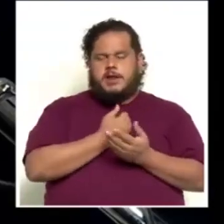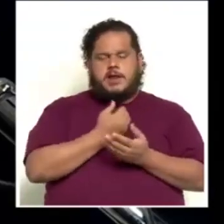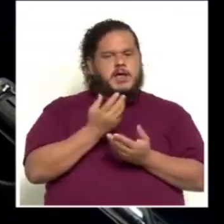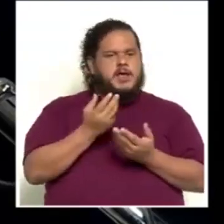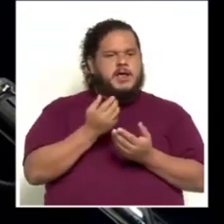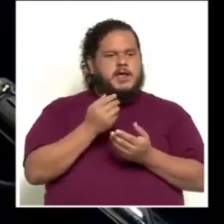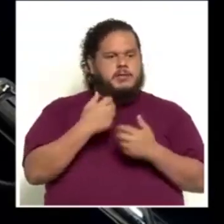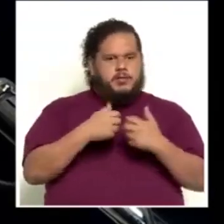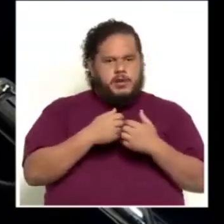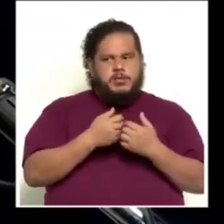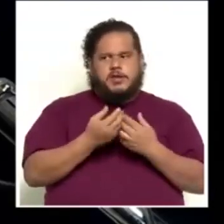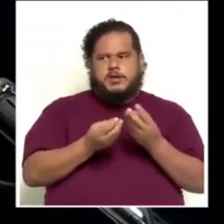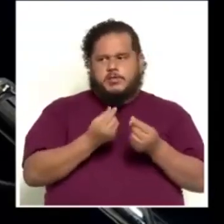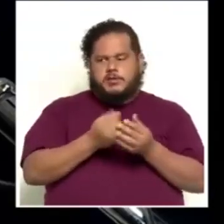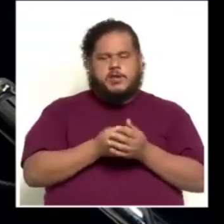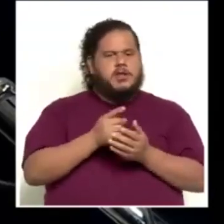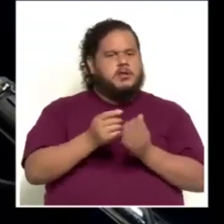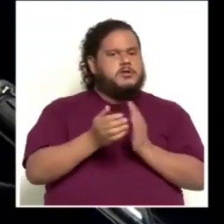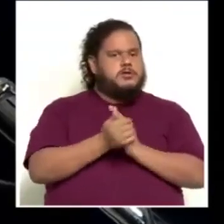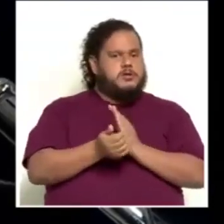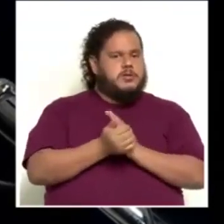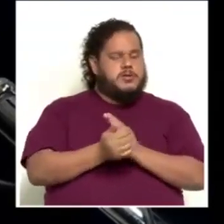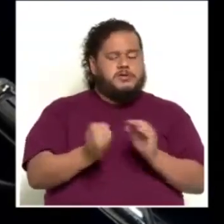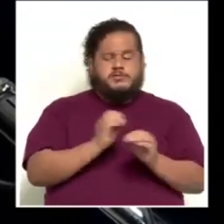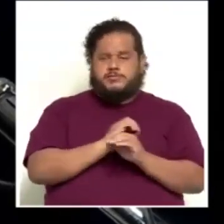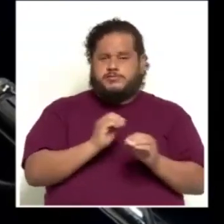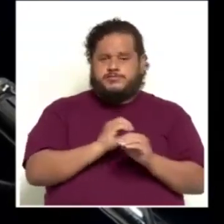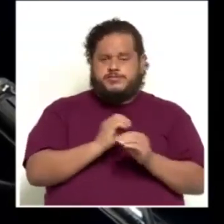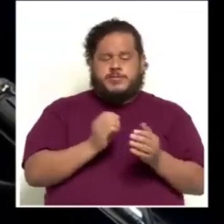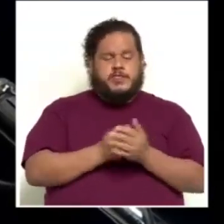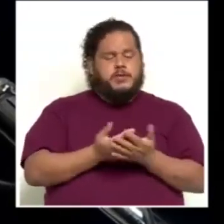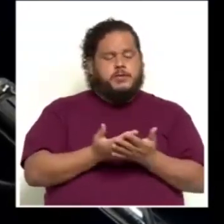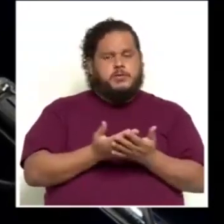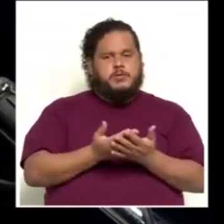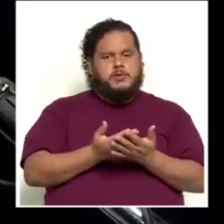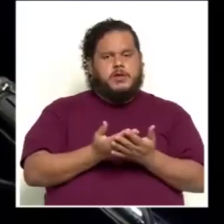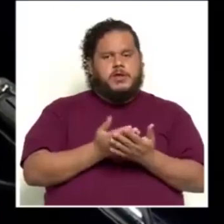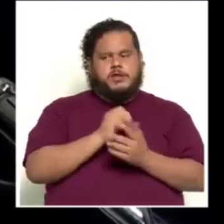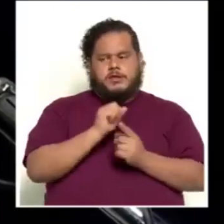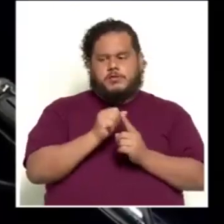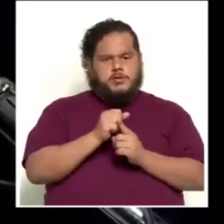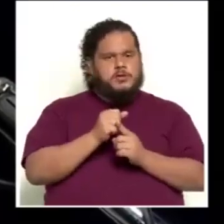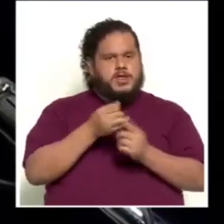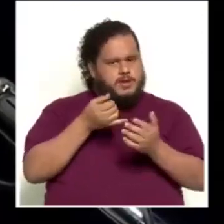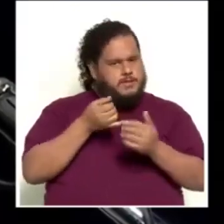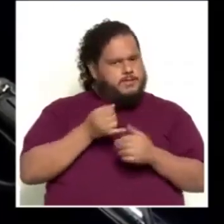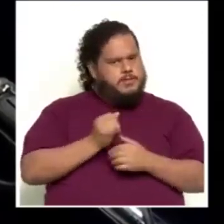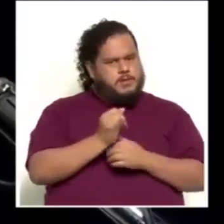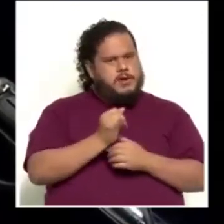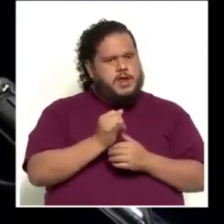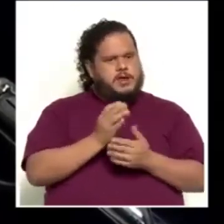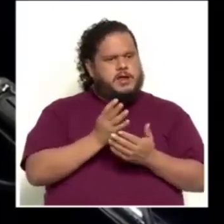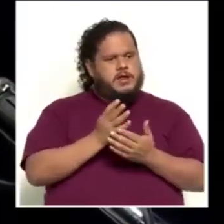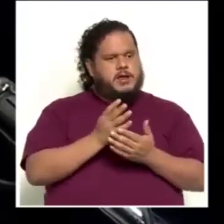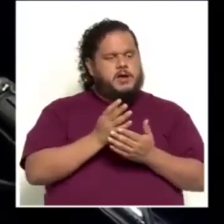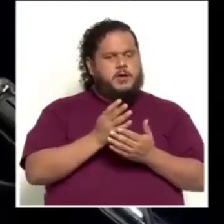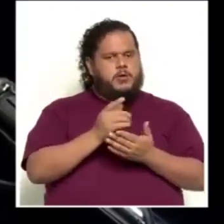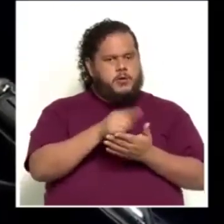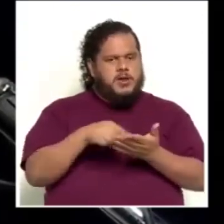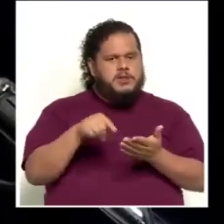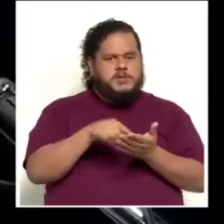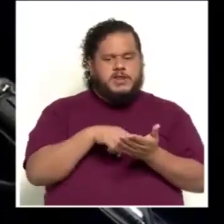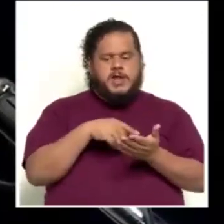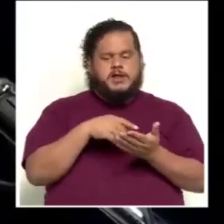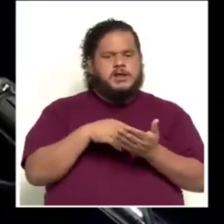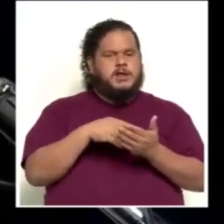durante muchos años, son capaces, sin ningún empacho, de violar cualquier ideario y